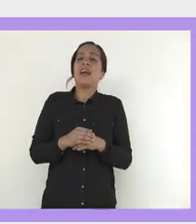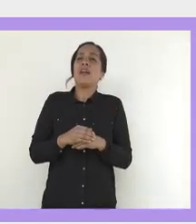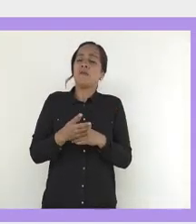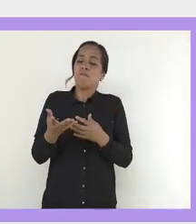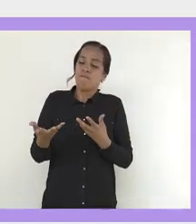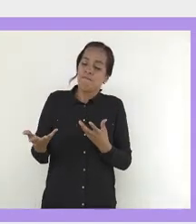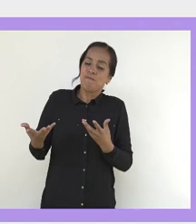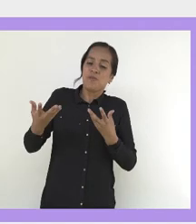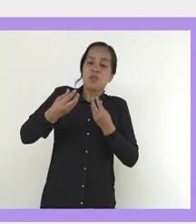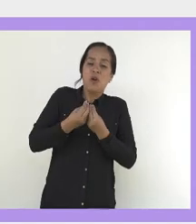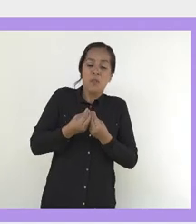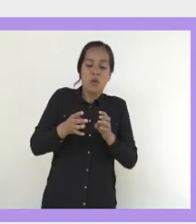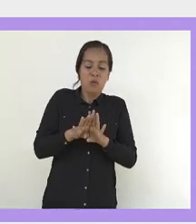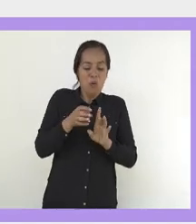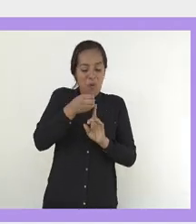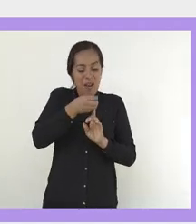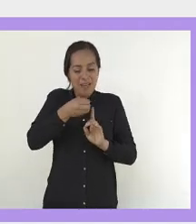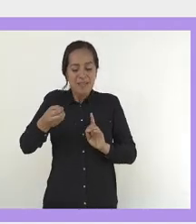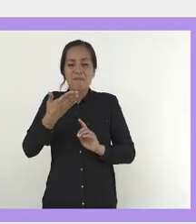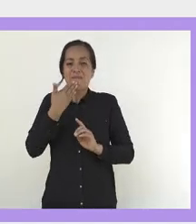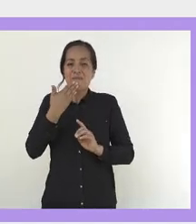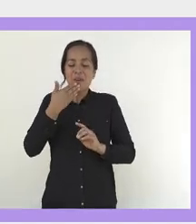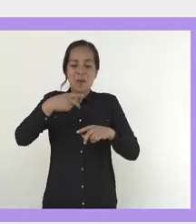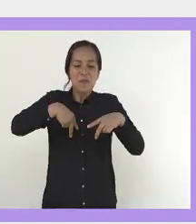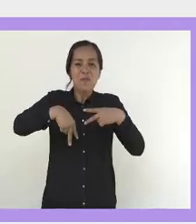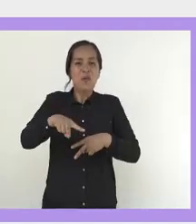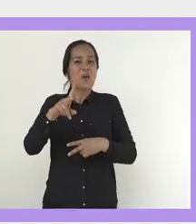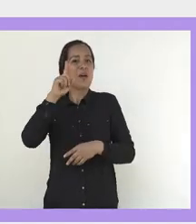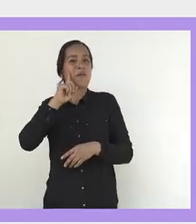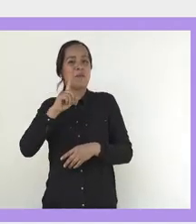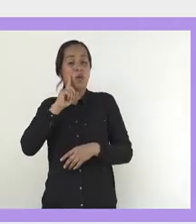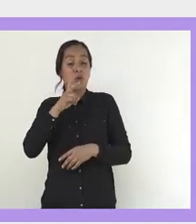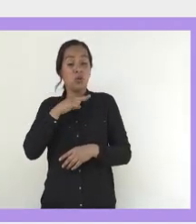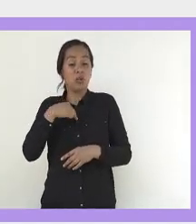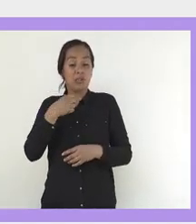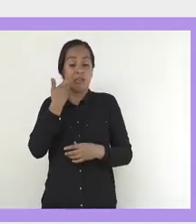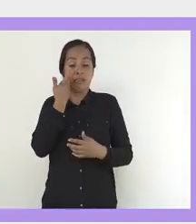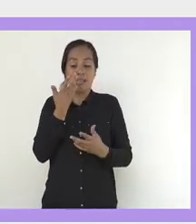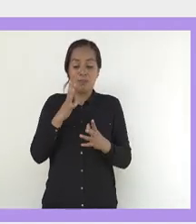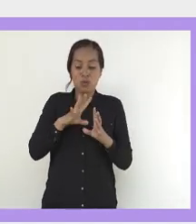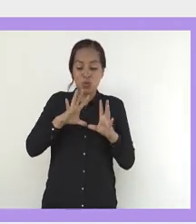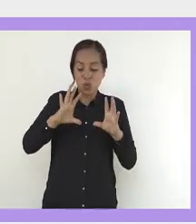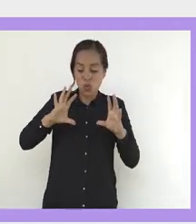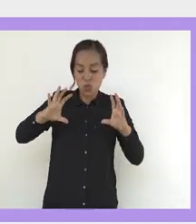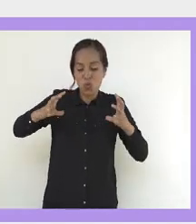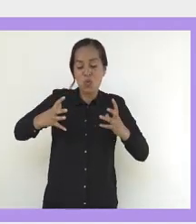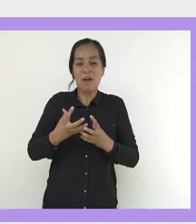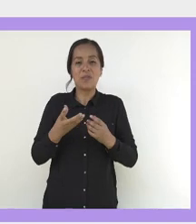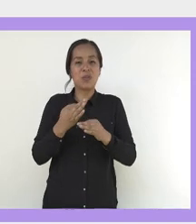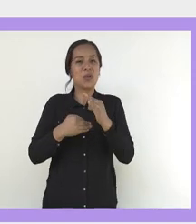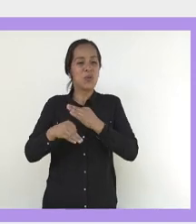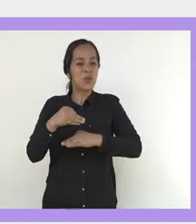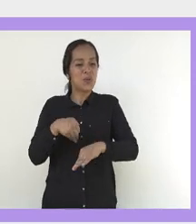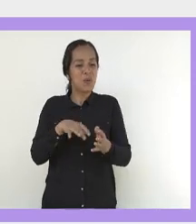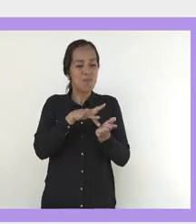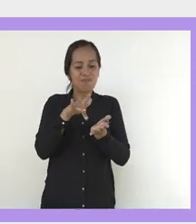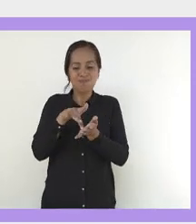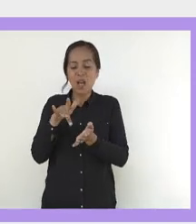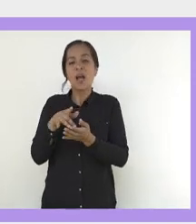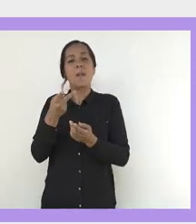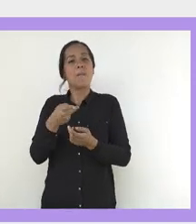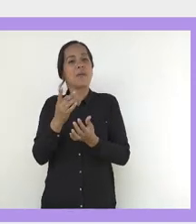todo ese fútbol femenil Entonces nosotros quisiéramos cubrir todo pero sí es importante este conocer